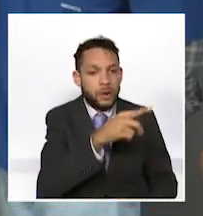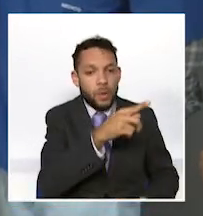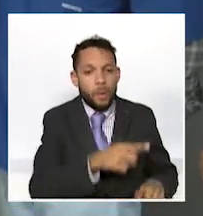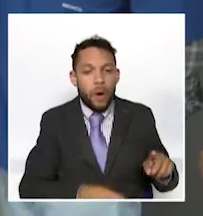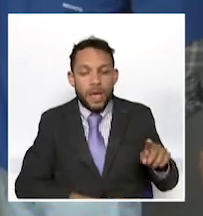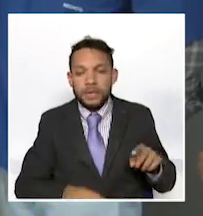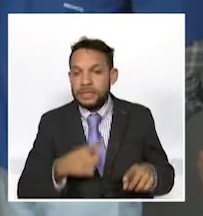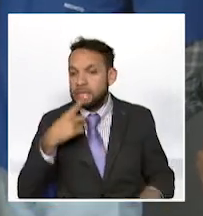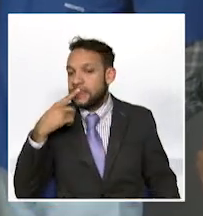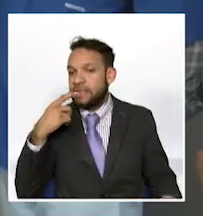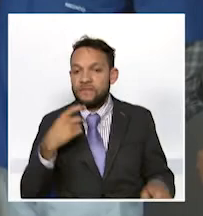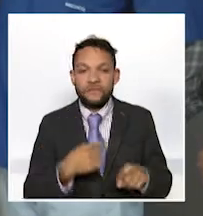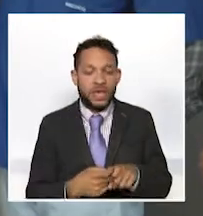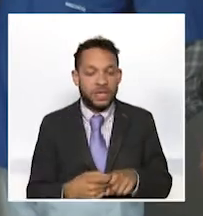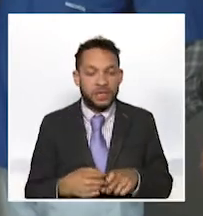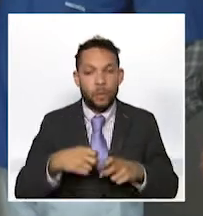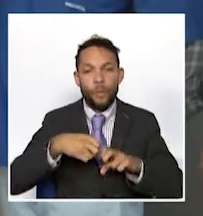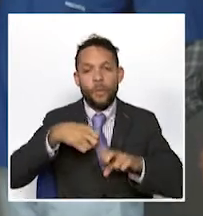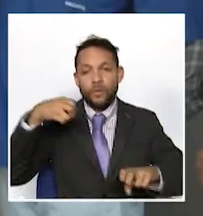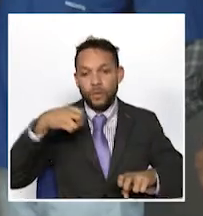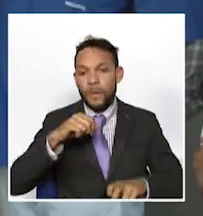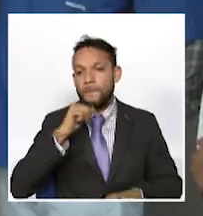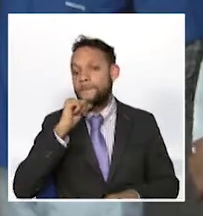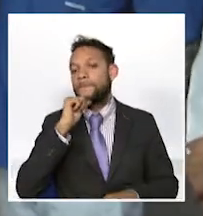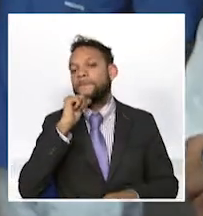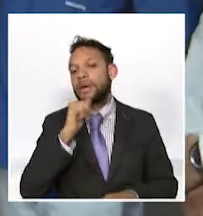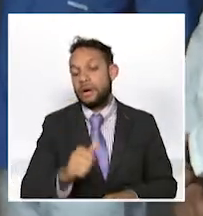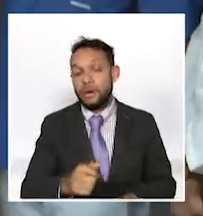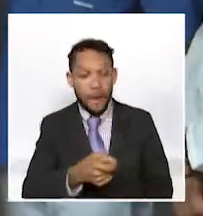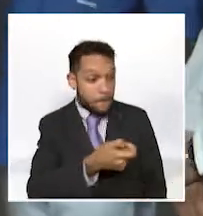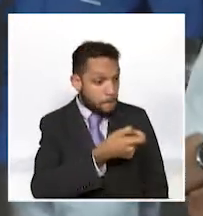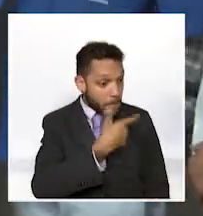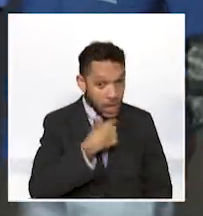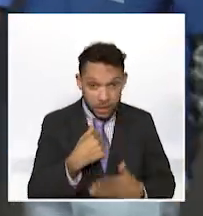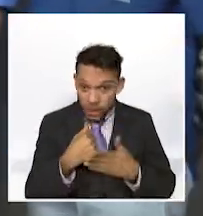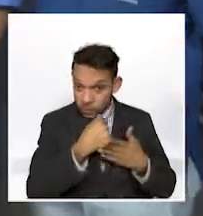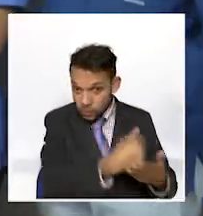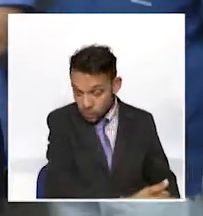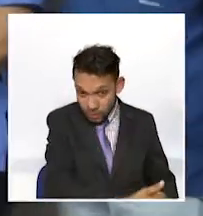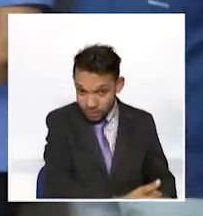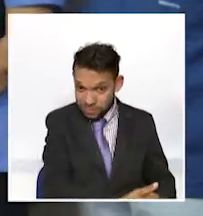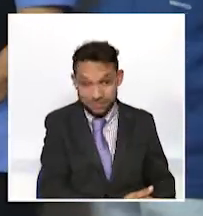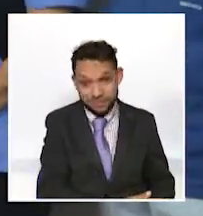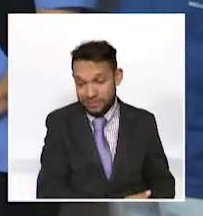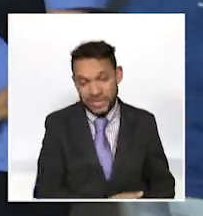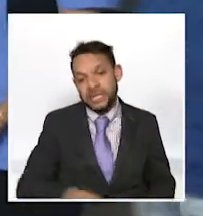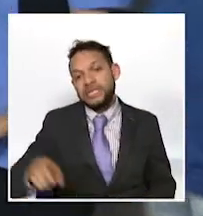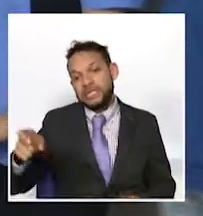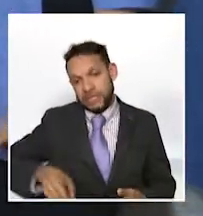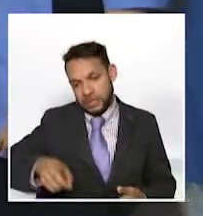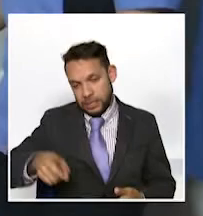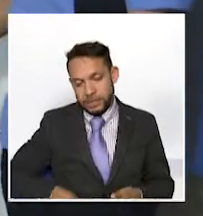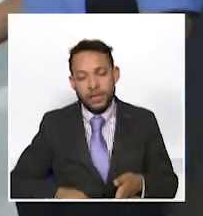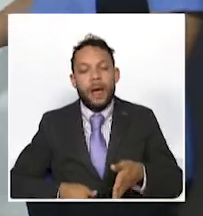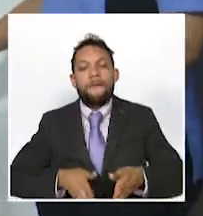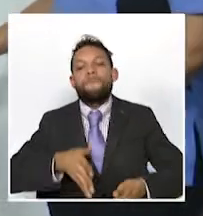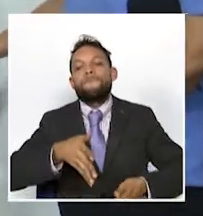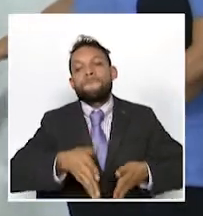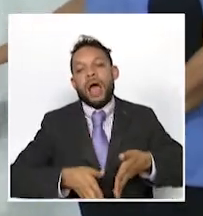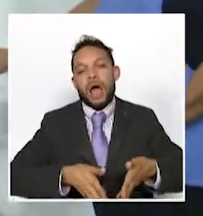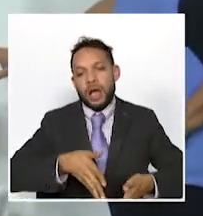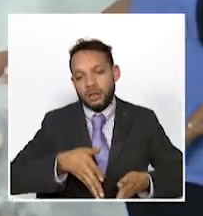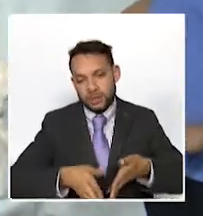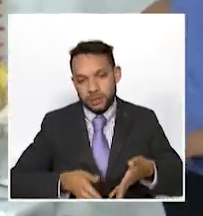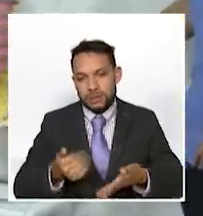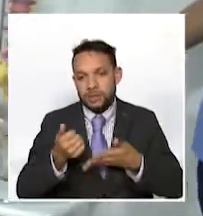muchos casos pérdida de masa muscular. Y una pasta no endereza eso, ni un medicamento. Hay que entender que con